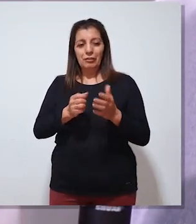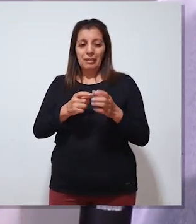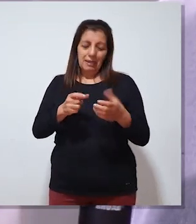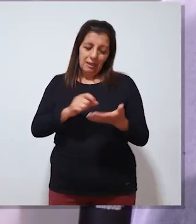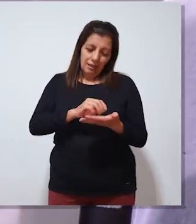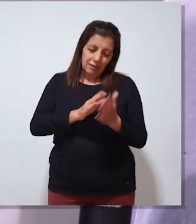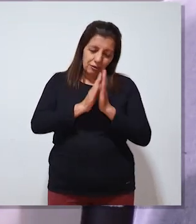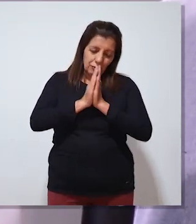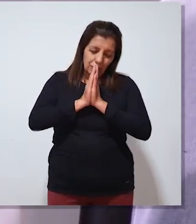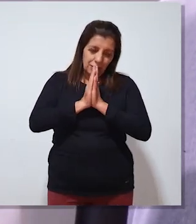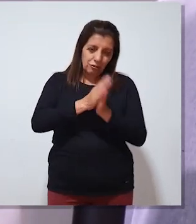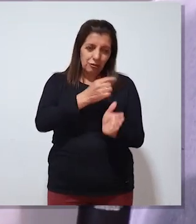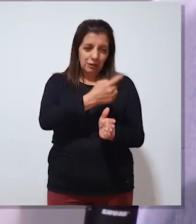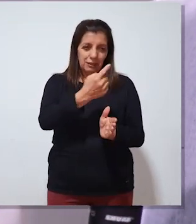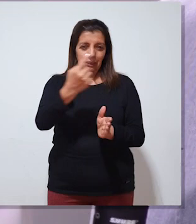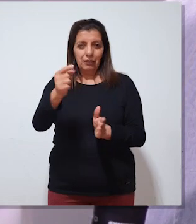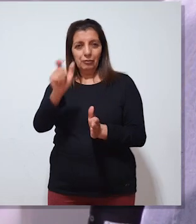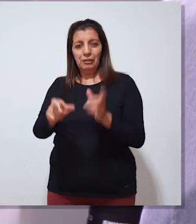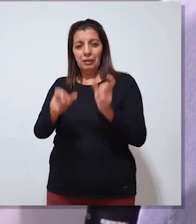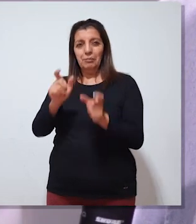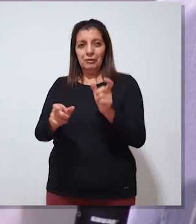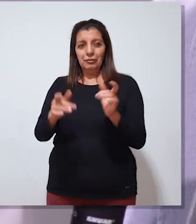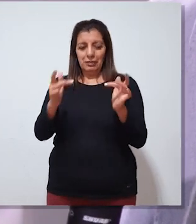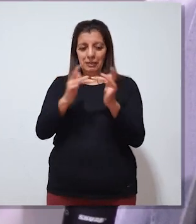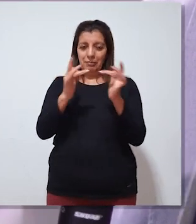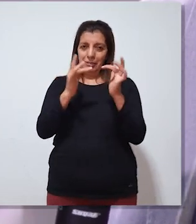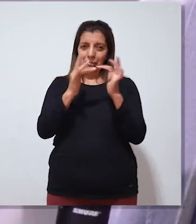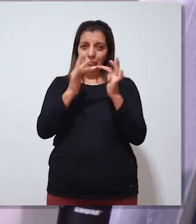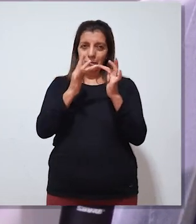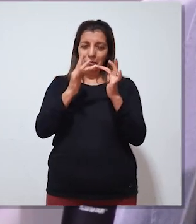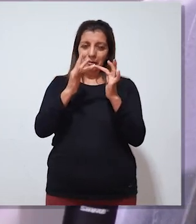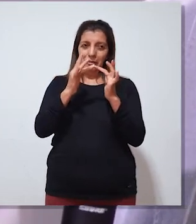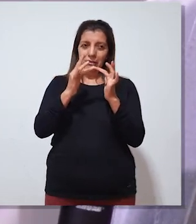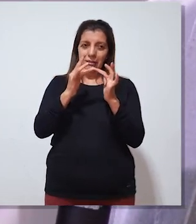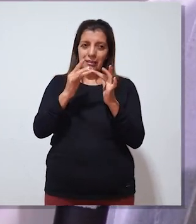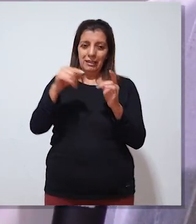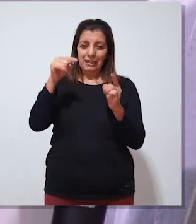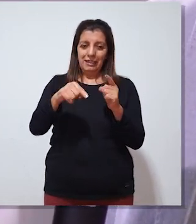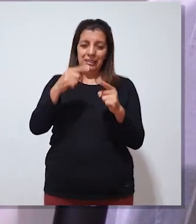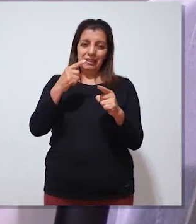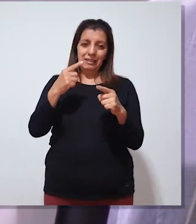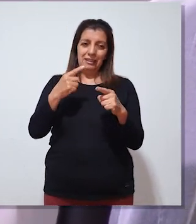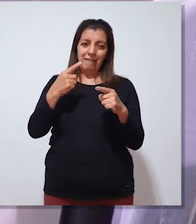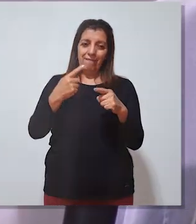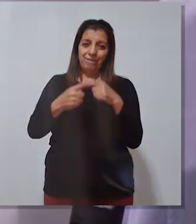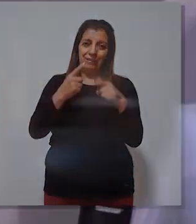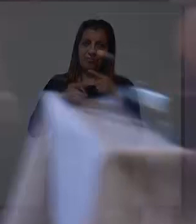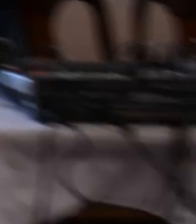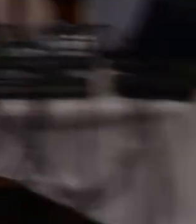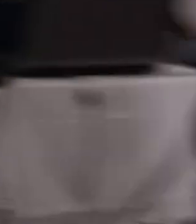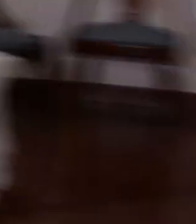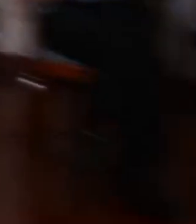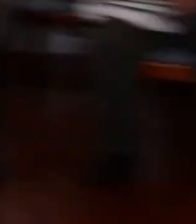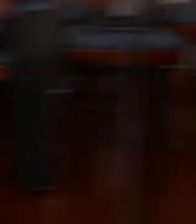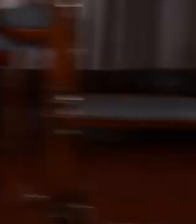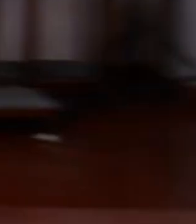muchos han plasmado por medio de las redes sociales para esta fiesta y también aquellas